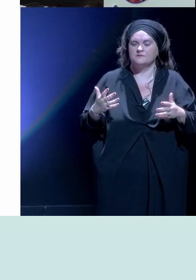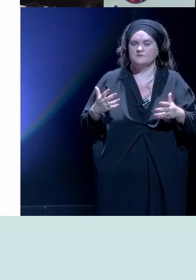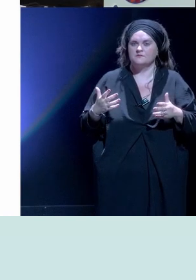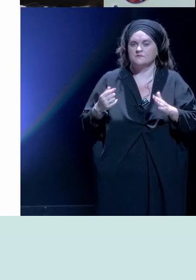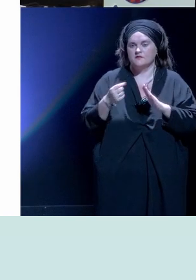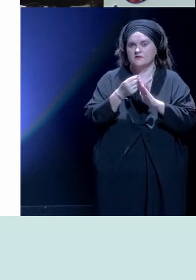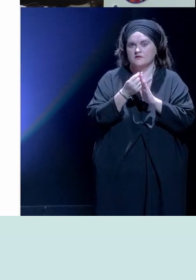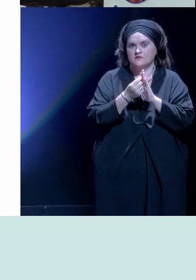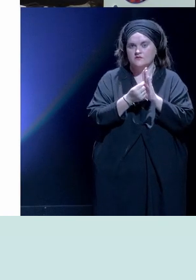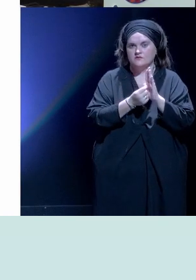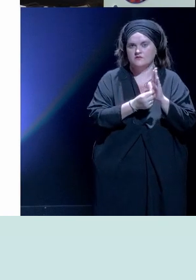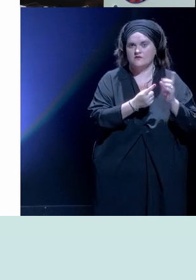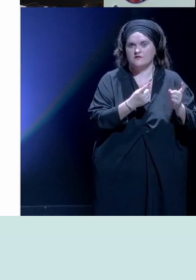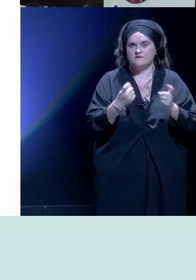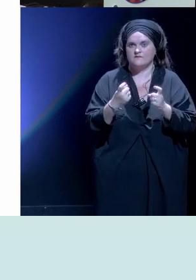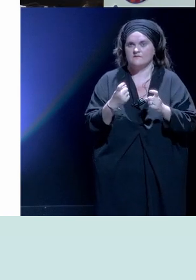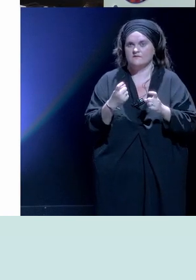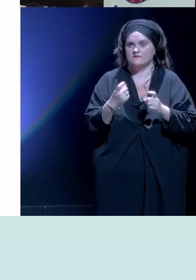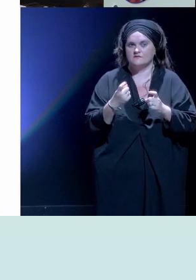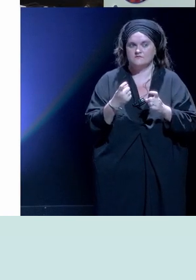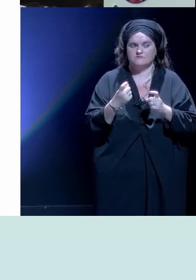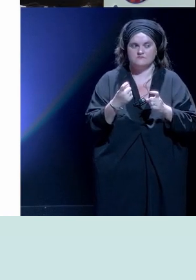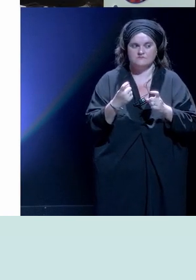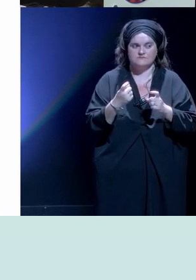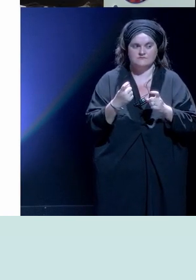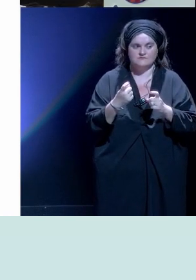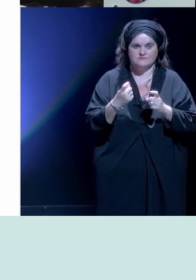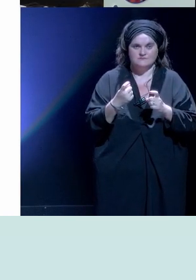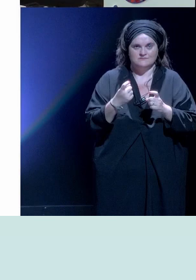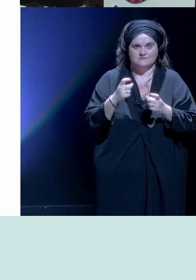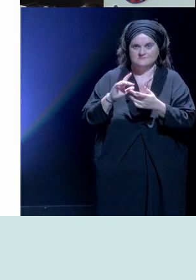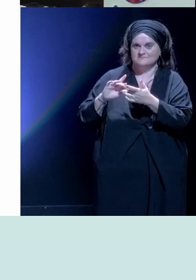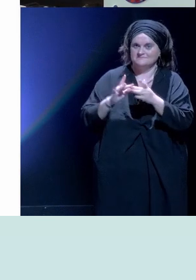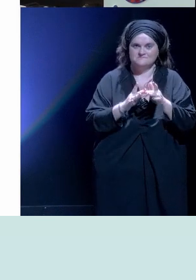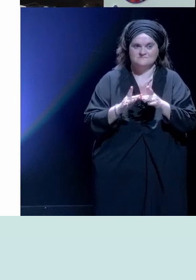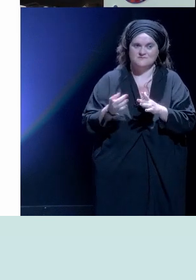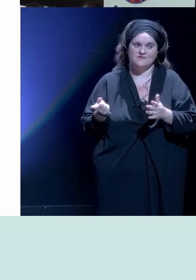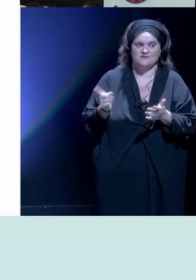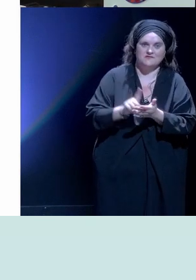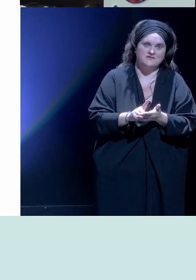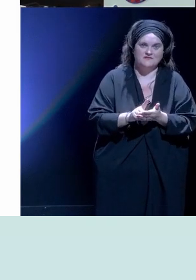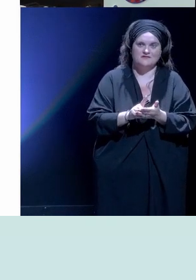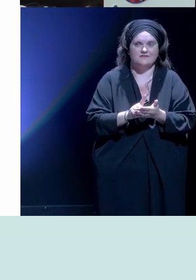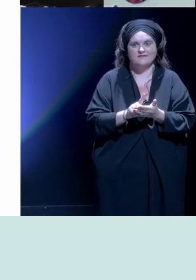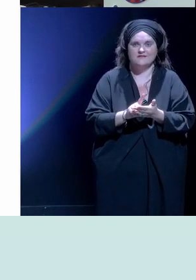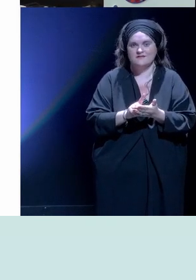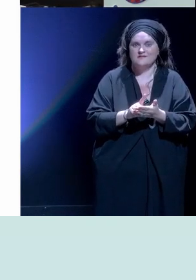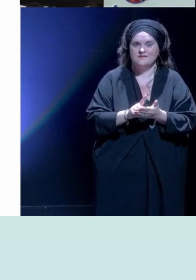condiciones necesarias para este retejer los vínculos